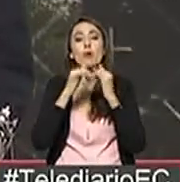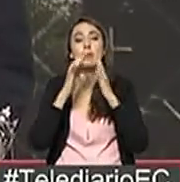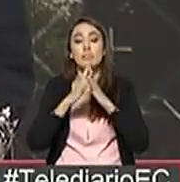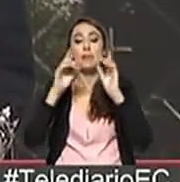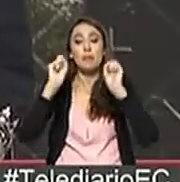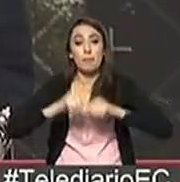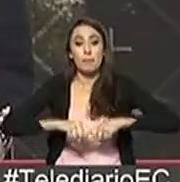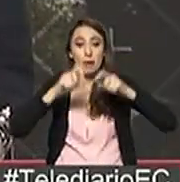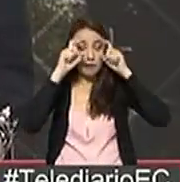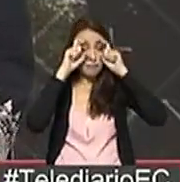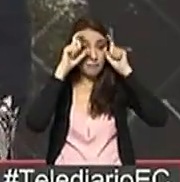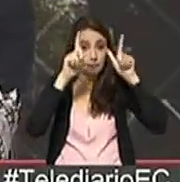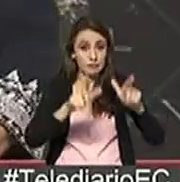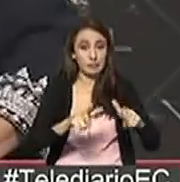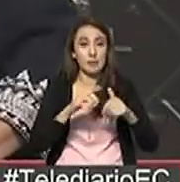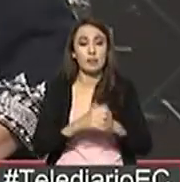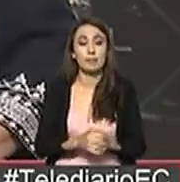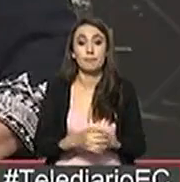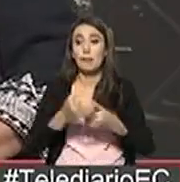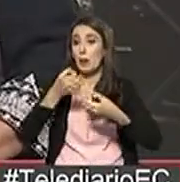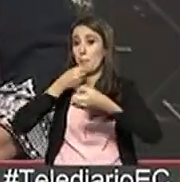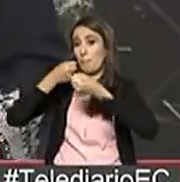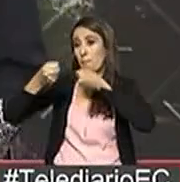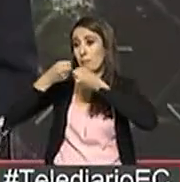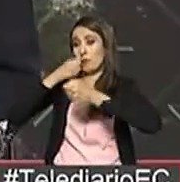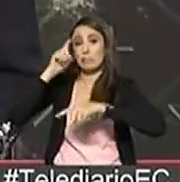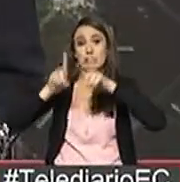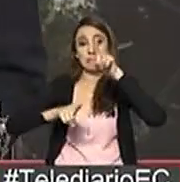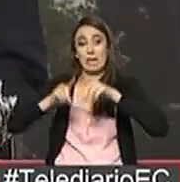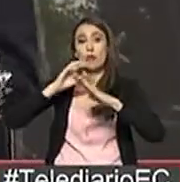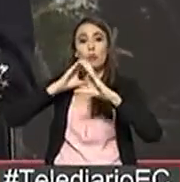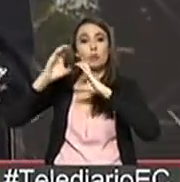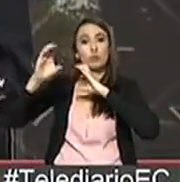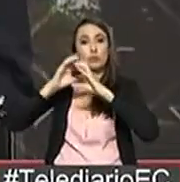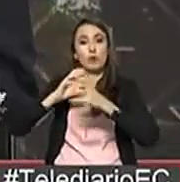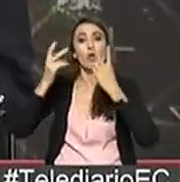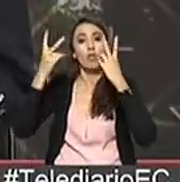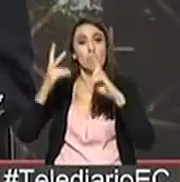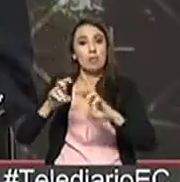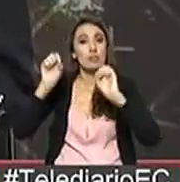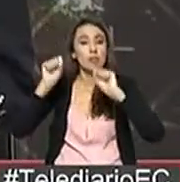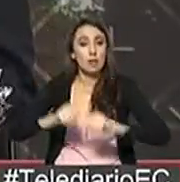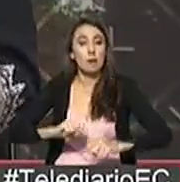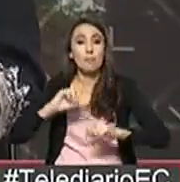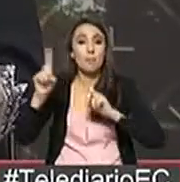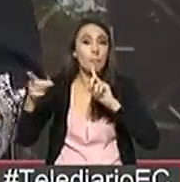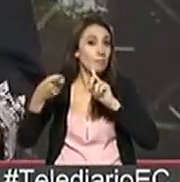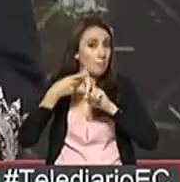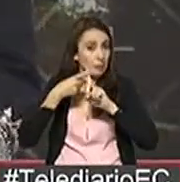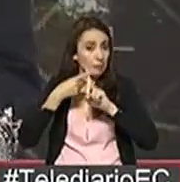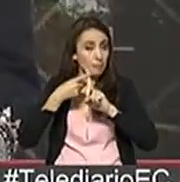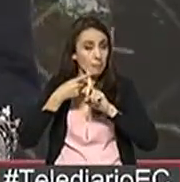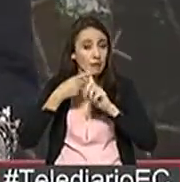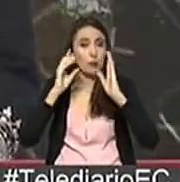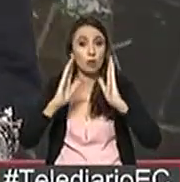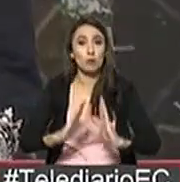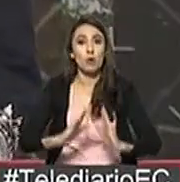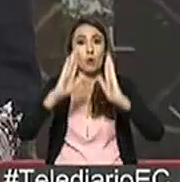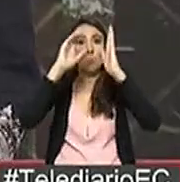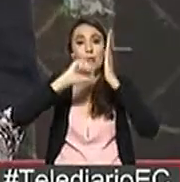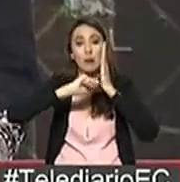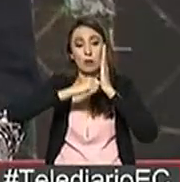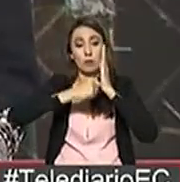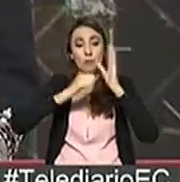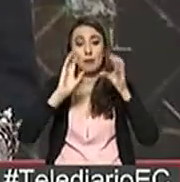Fiscalía General del Estado. Periodistas de varios medios de comunicación accedieron por primera vez desde que ocurrió el incendio a